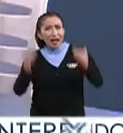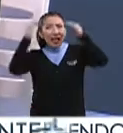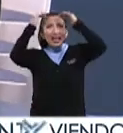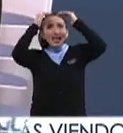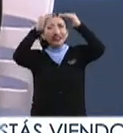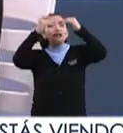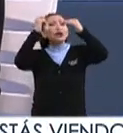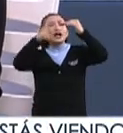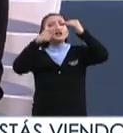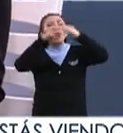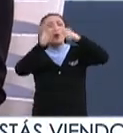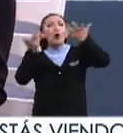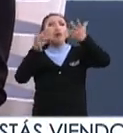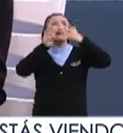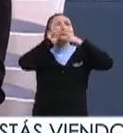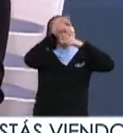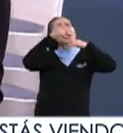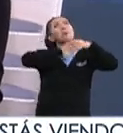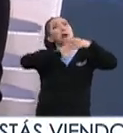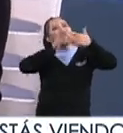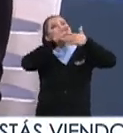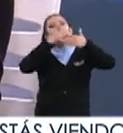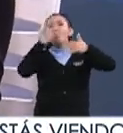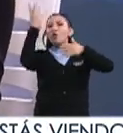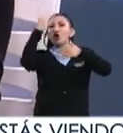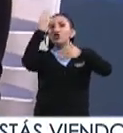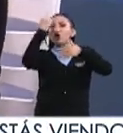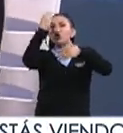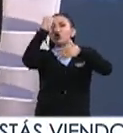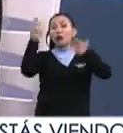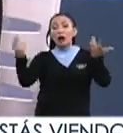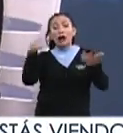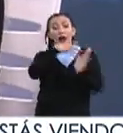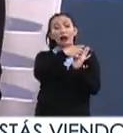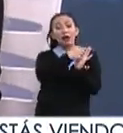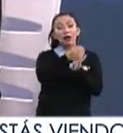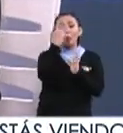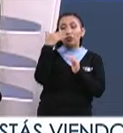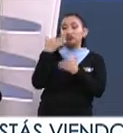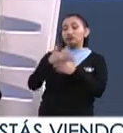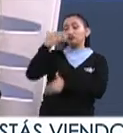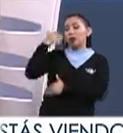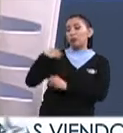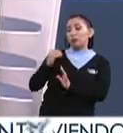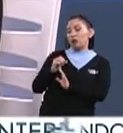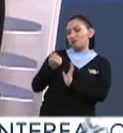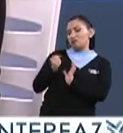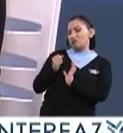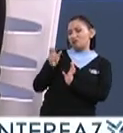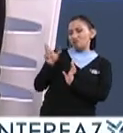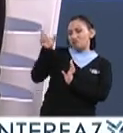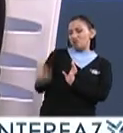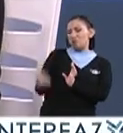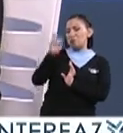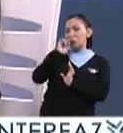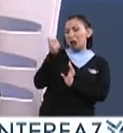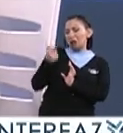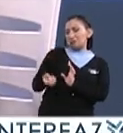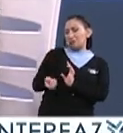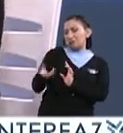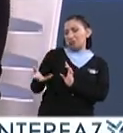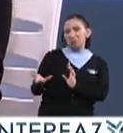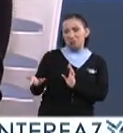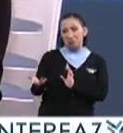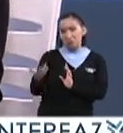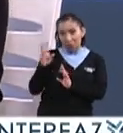a la cobertura mediática, los medios de comunicación reproducen una serie de barreras, de estereotipos sobre las